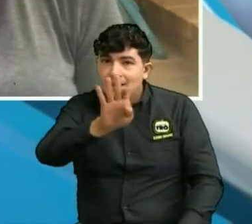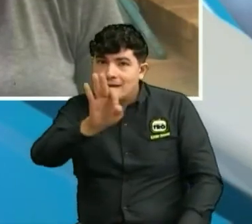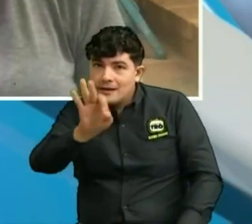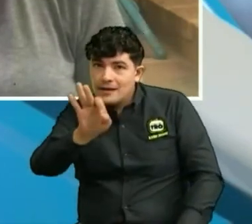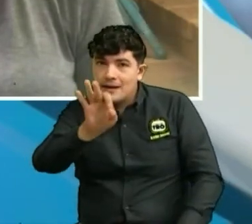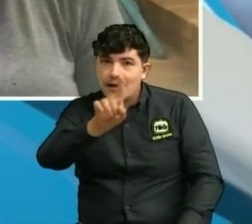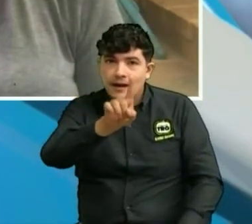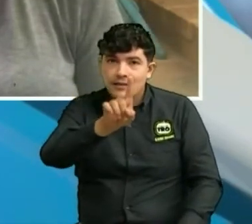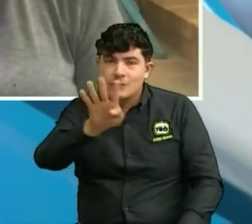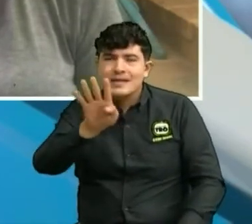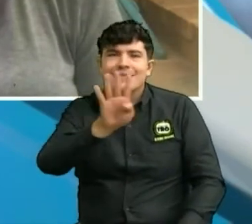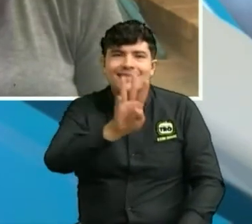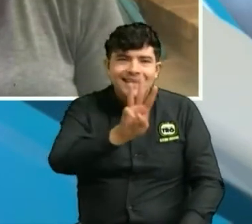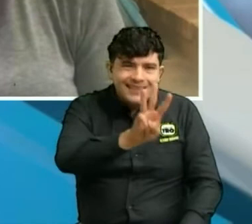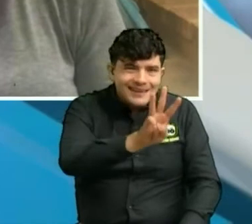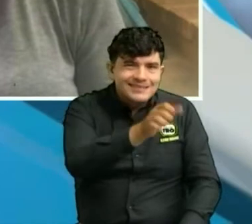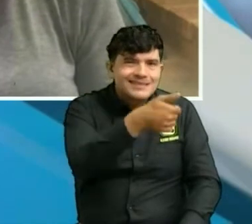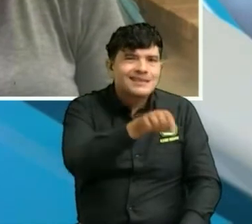317-664-4314.